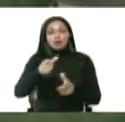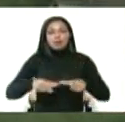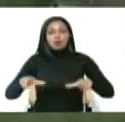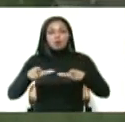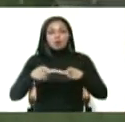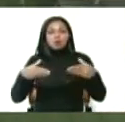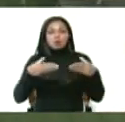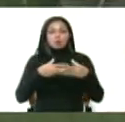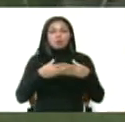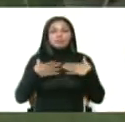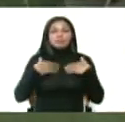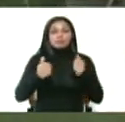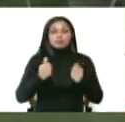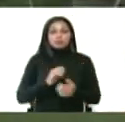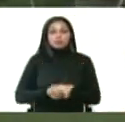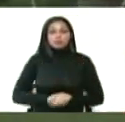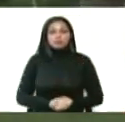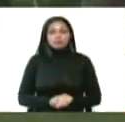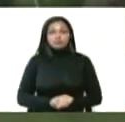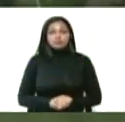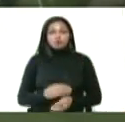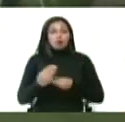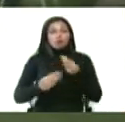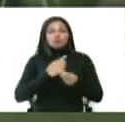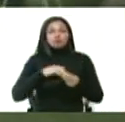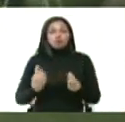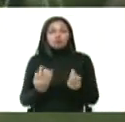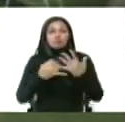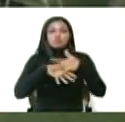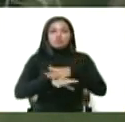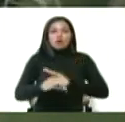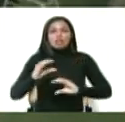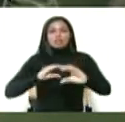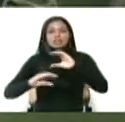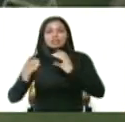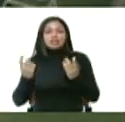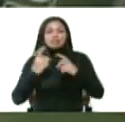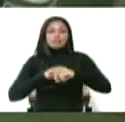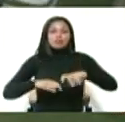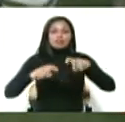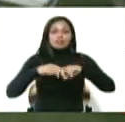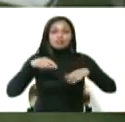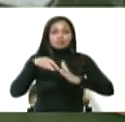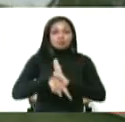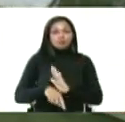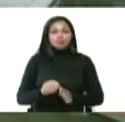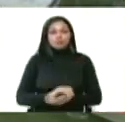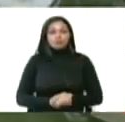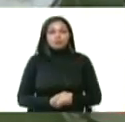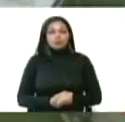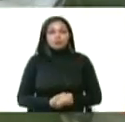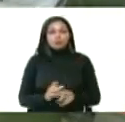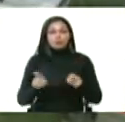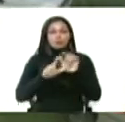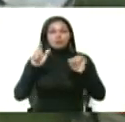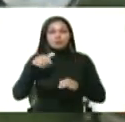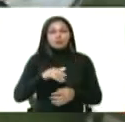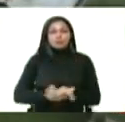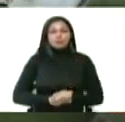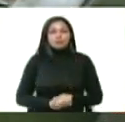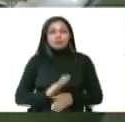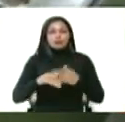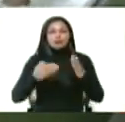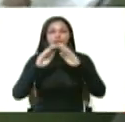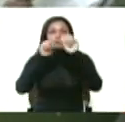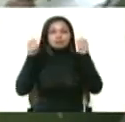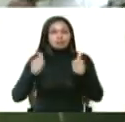comité de salud. ¿Y cómo hay que integrar la ciencia, la investigación aplicada a el